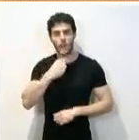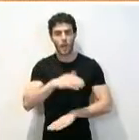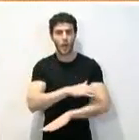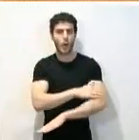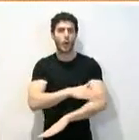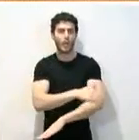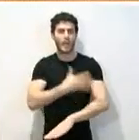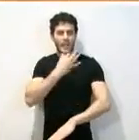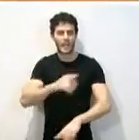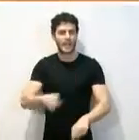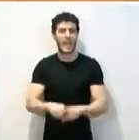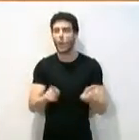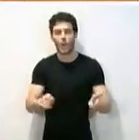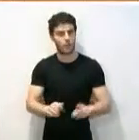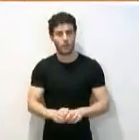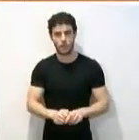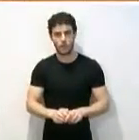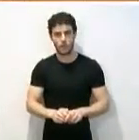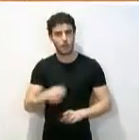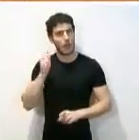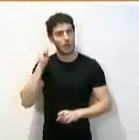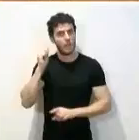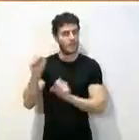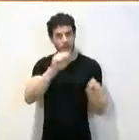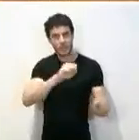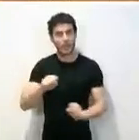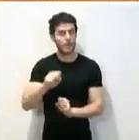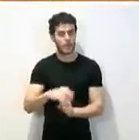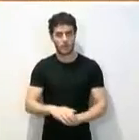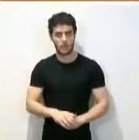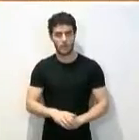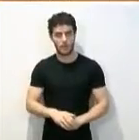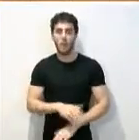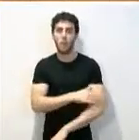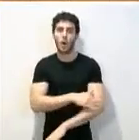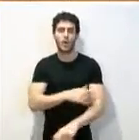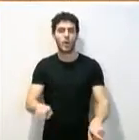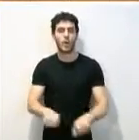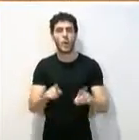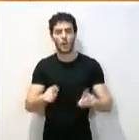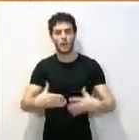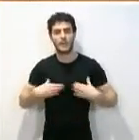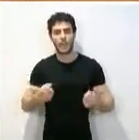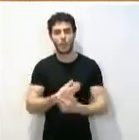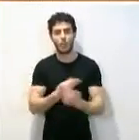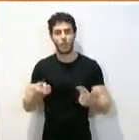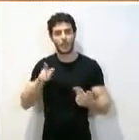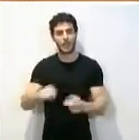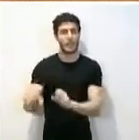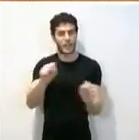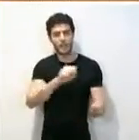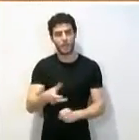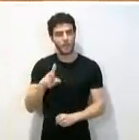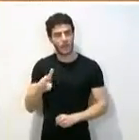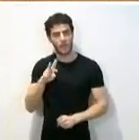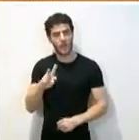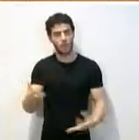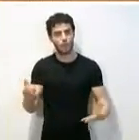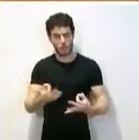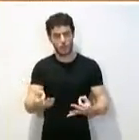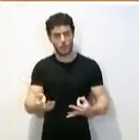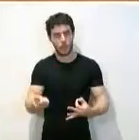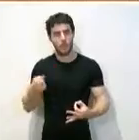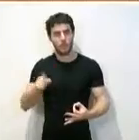gobierne, las pensiones se defienden. Pues gobierne quien gobierne, la salud pública ha de ser un derecho y ha de, por